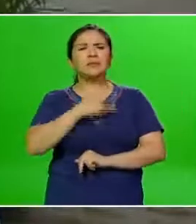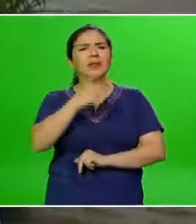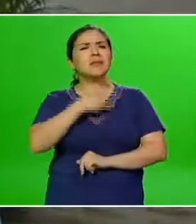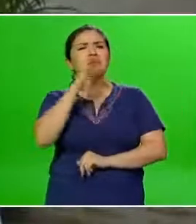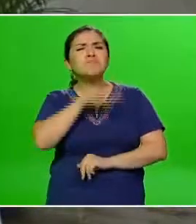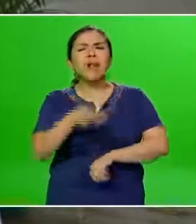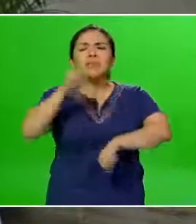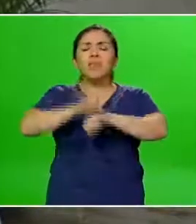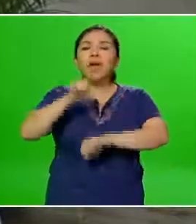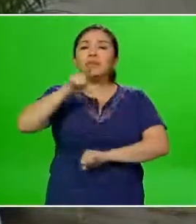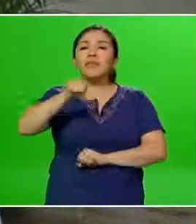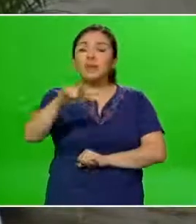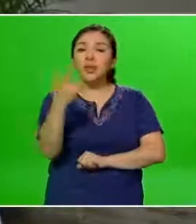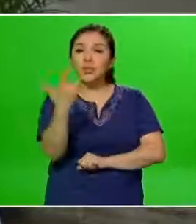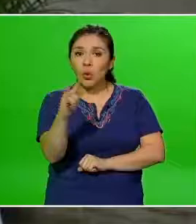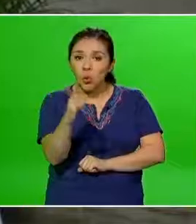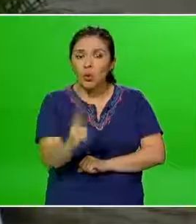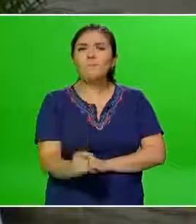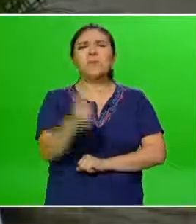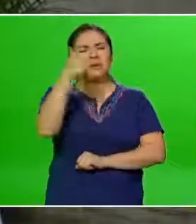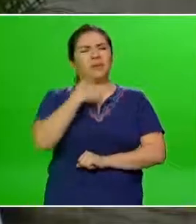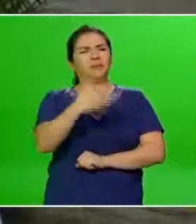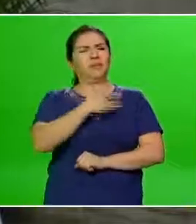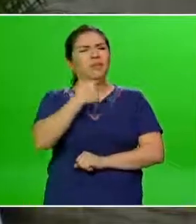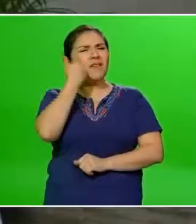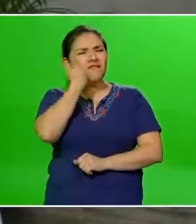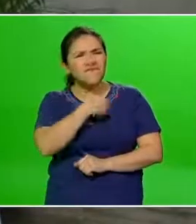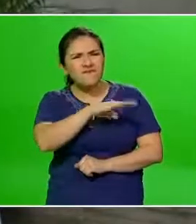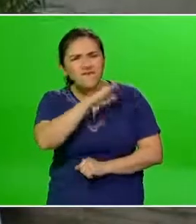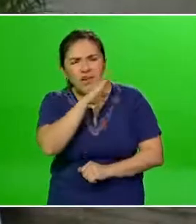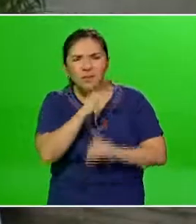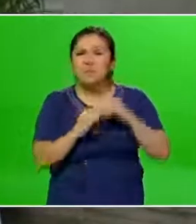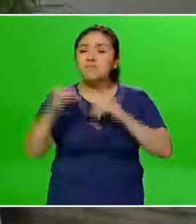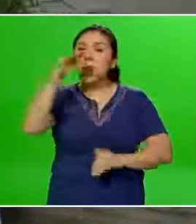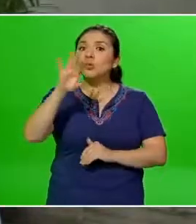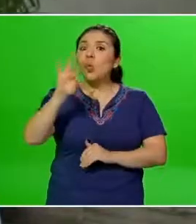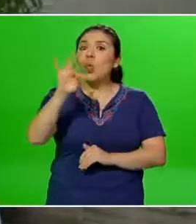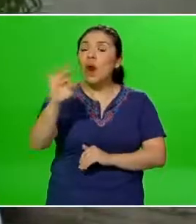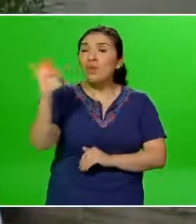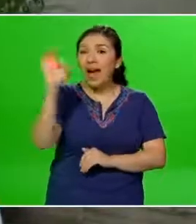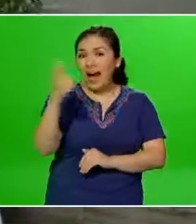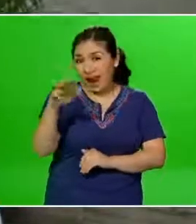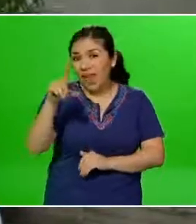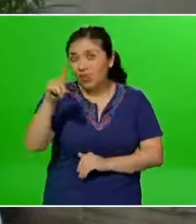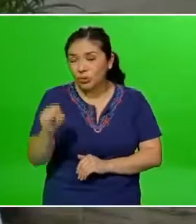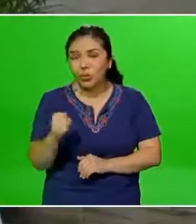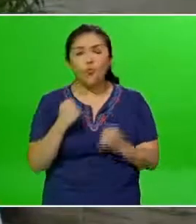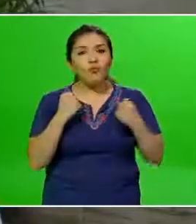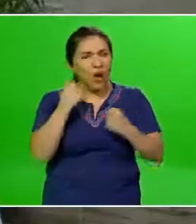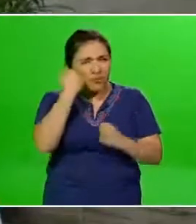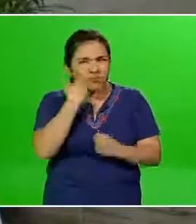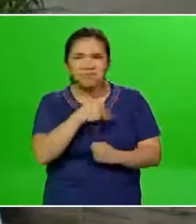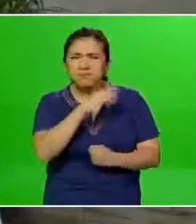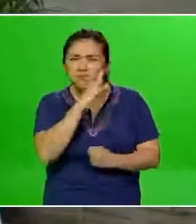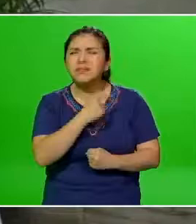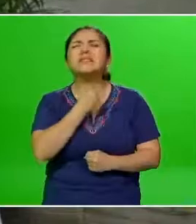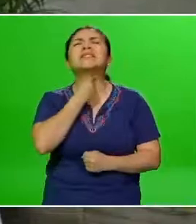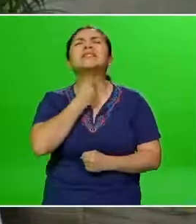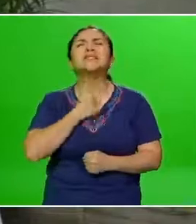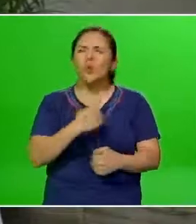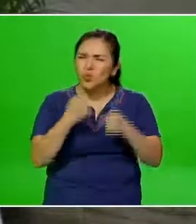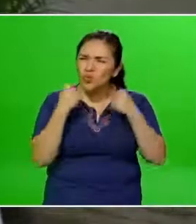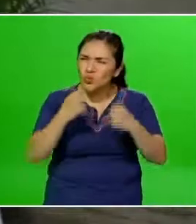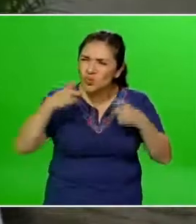julio, presentando primeramente fiebre arriba de 40 grados, dolor de